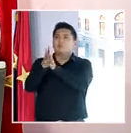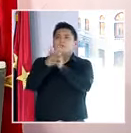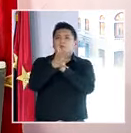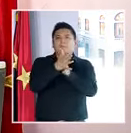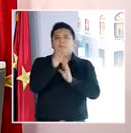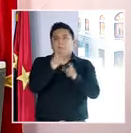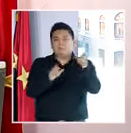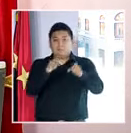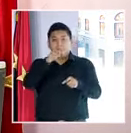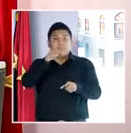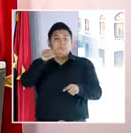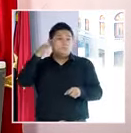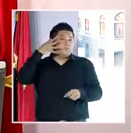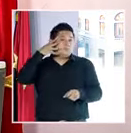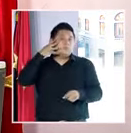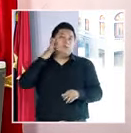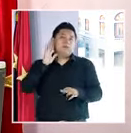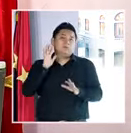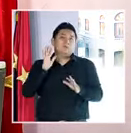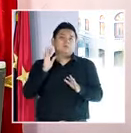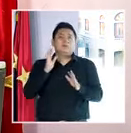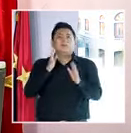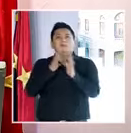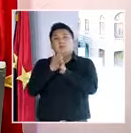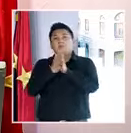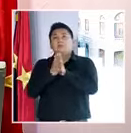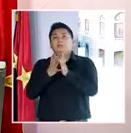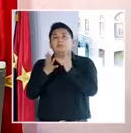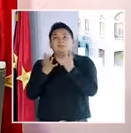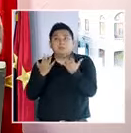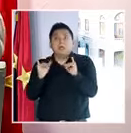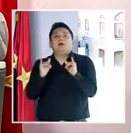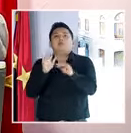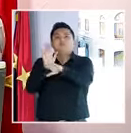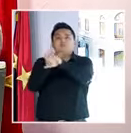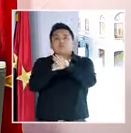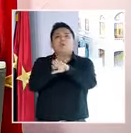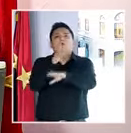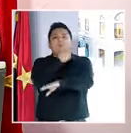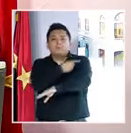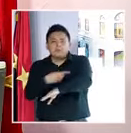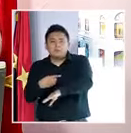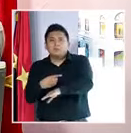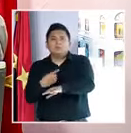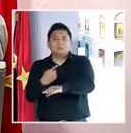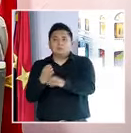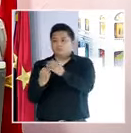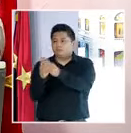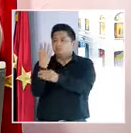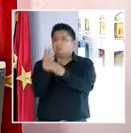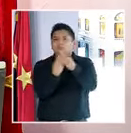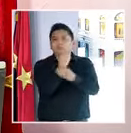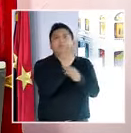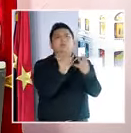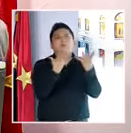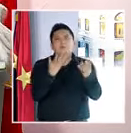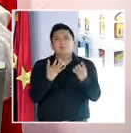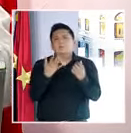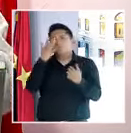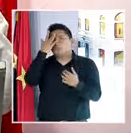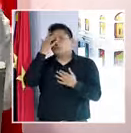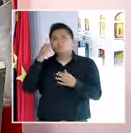nortesantanderianos que hay sembrado 1 millón de árboles que permitirán un mejor nivel de vida